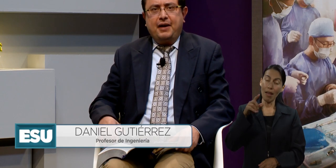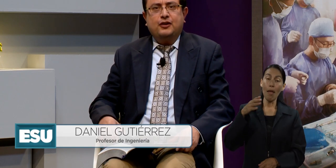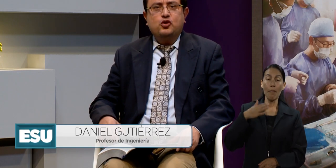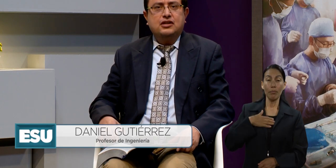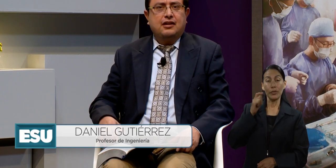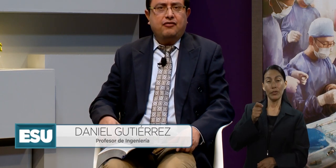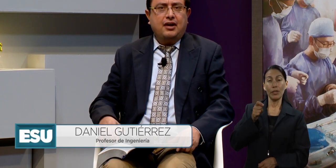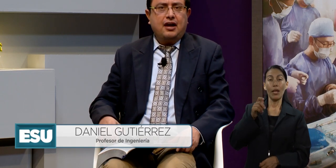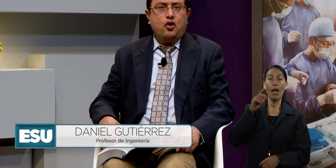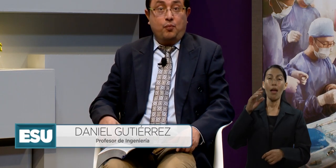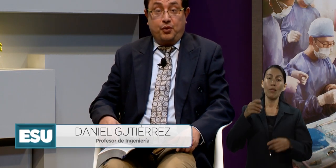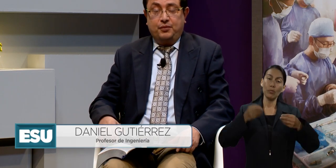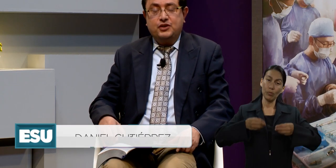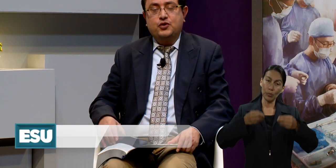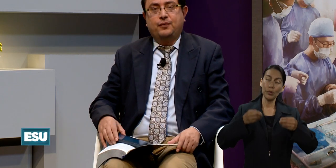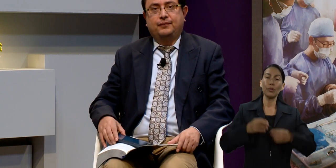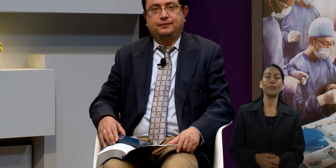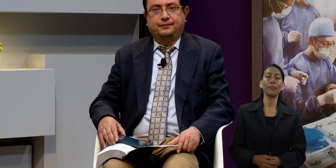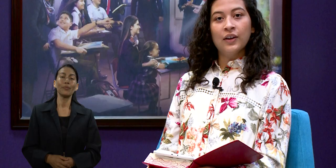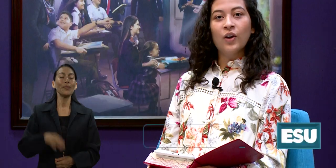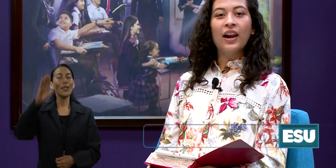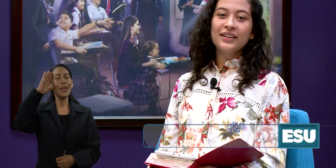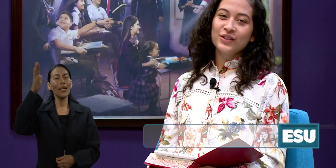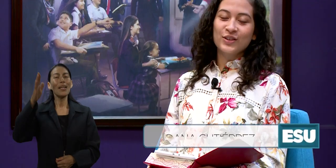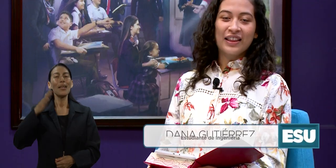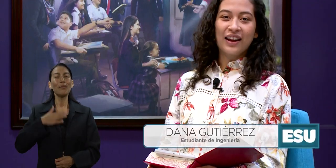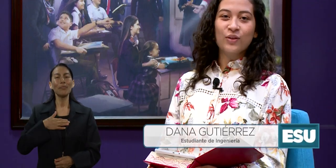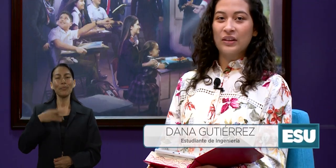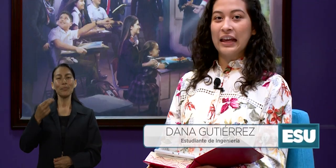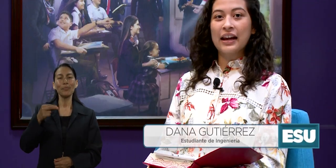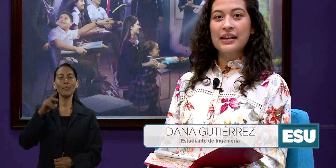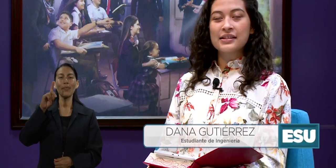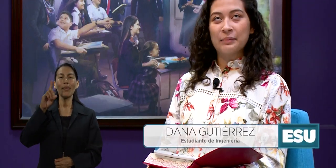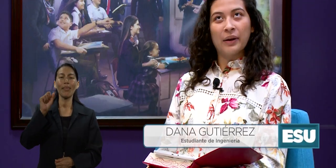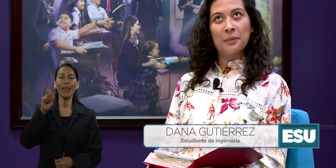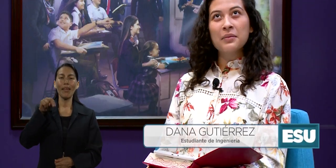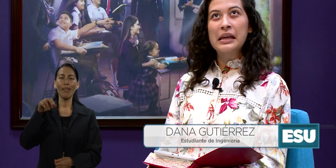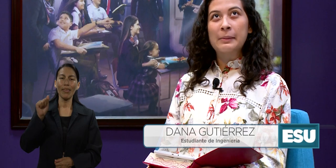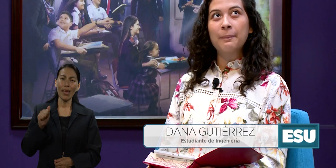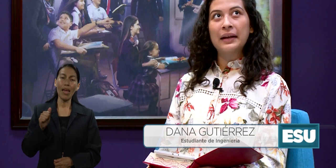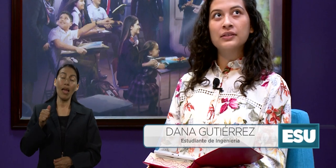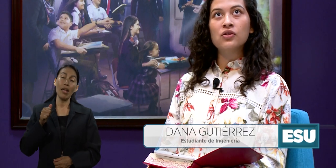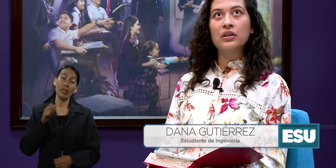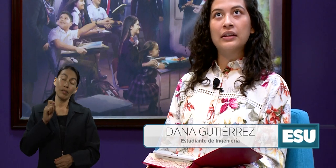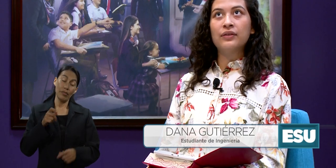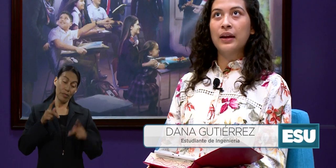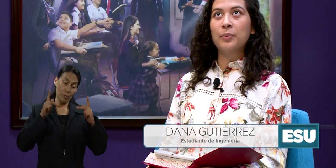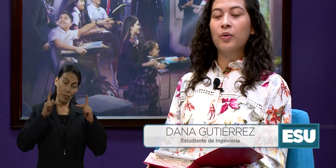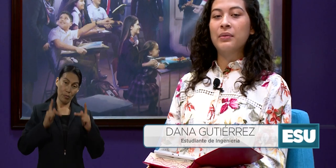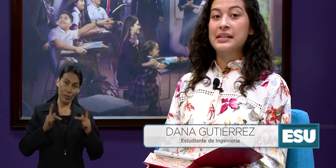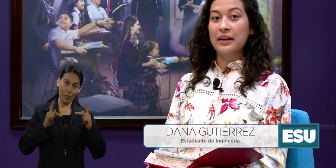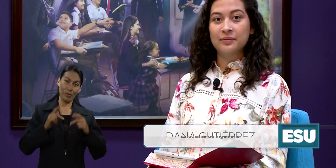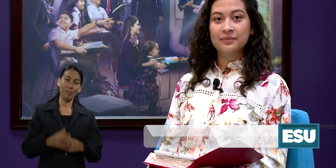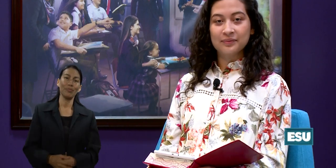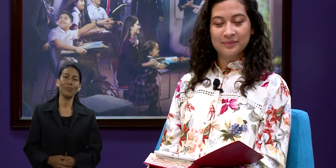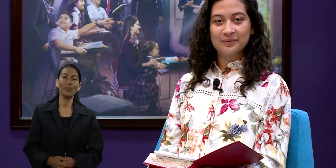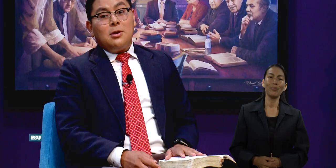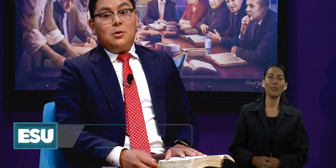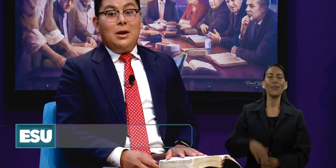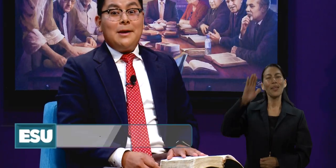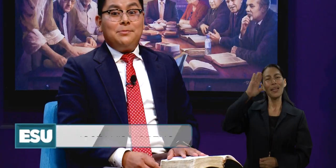para mí Pacto significa compromiso. Hola, yo soy Dana Gutiérrez, y para mí Pacto significa promesa.